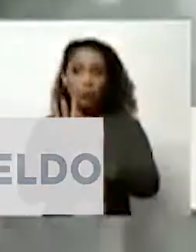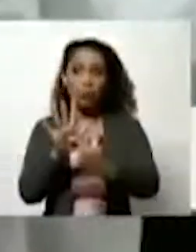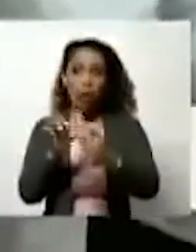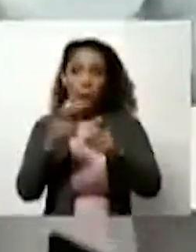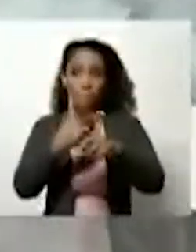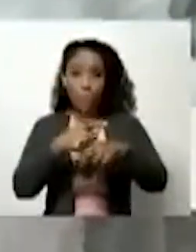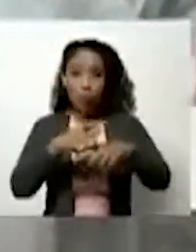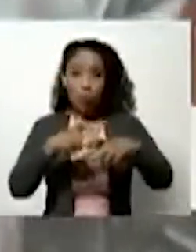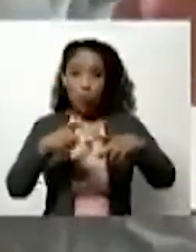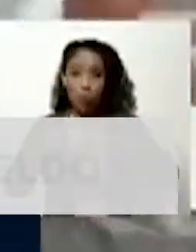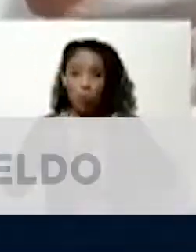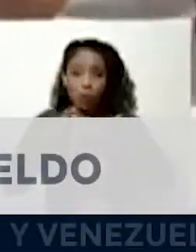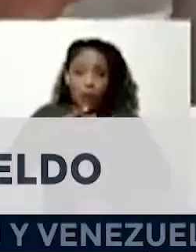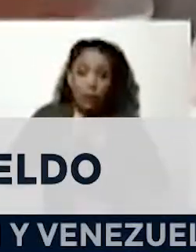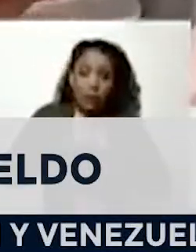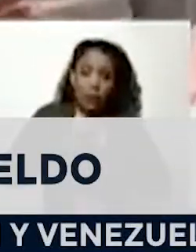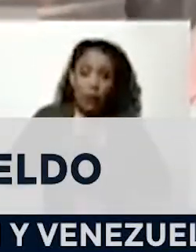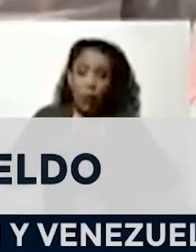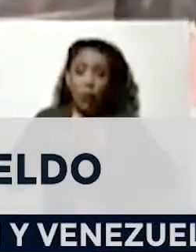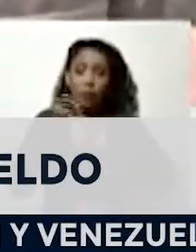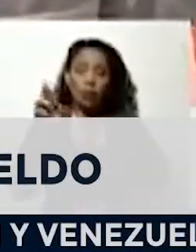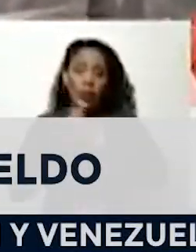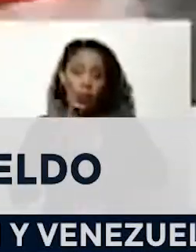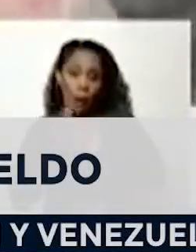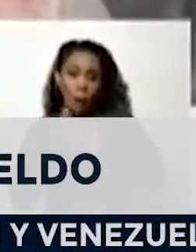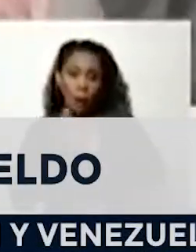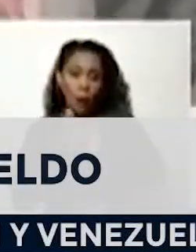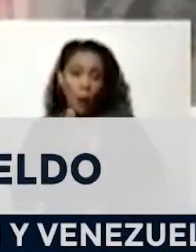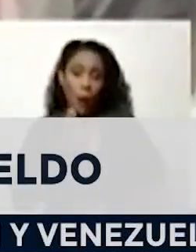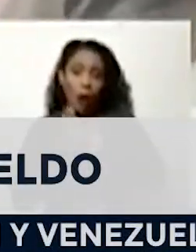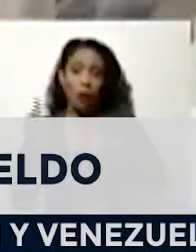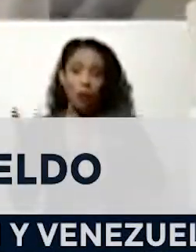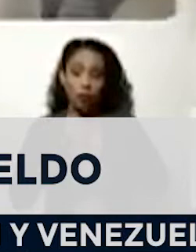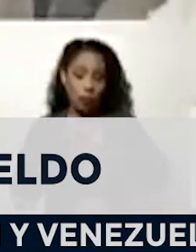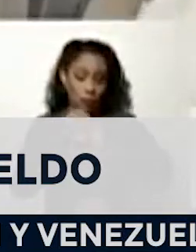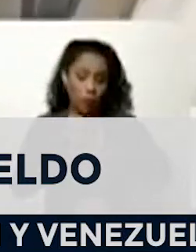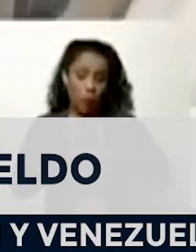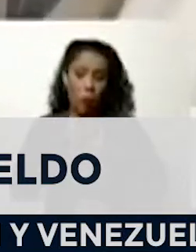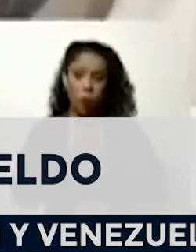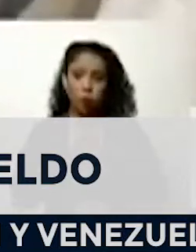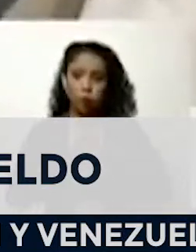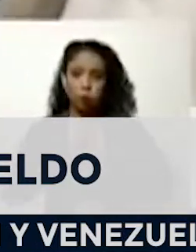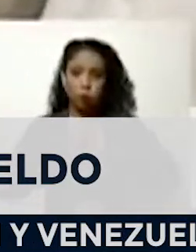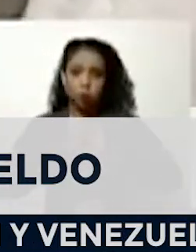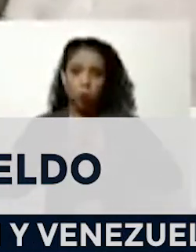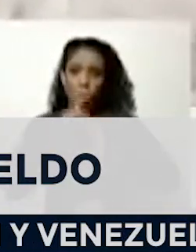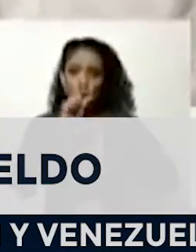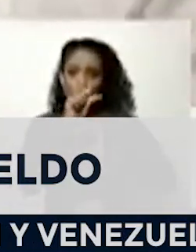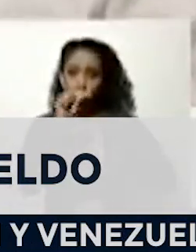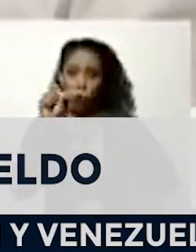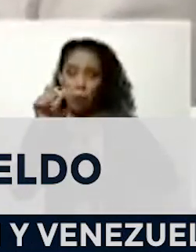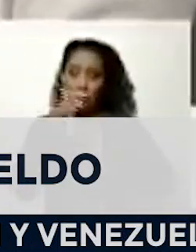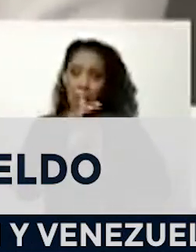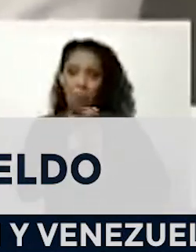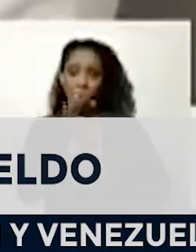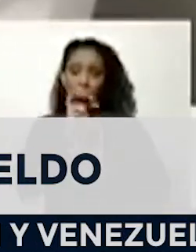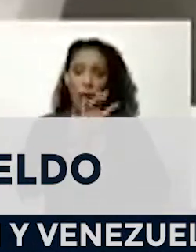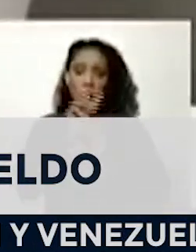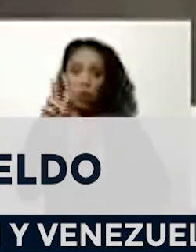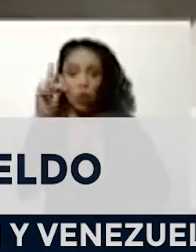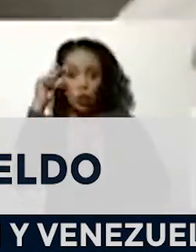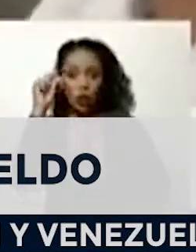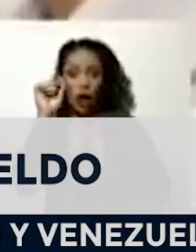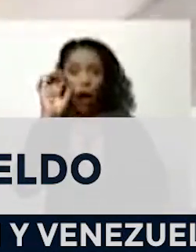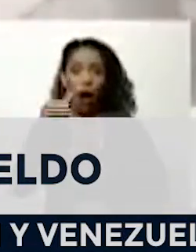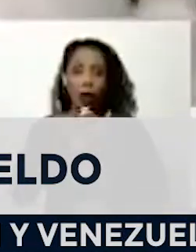incrementan el peso y la evolución de las aves, reduciendo el tiempo de engorde de casi una semana, de 42 días a